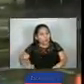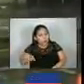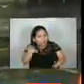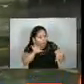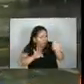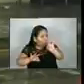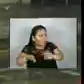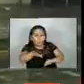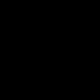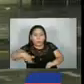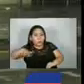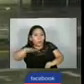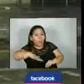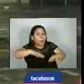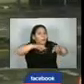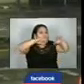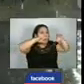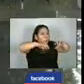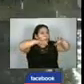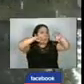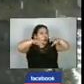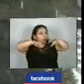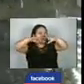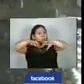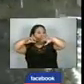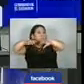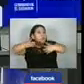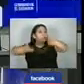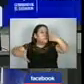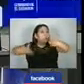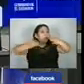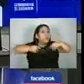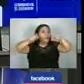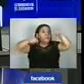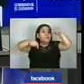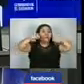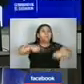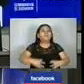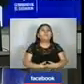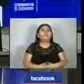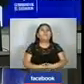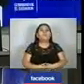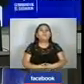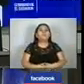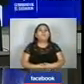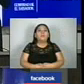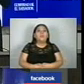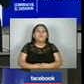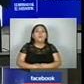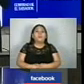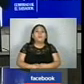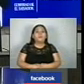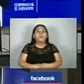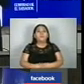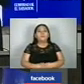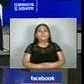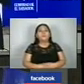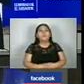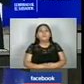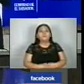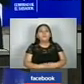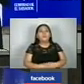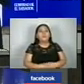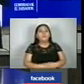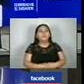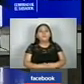donde la probabilidad de lluvias se mantiene. Entonces sí estamos viendo que igual la zona norte de nuestro país, toda la